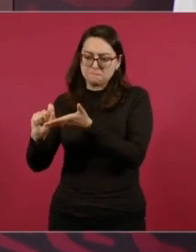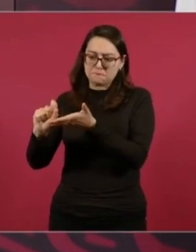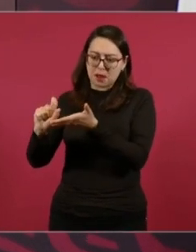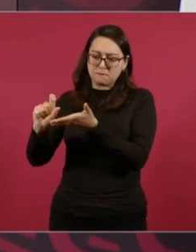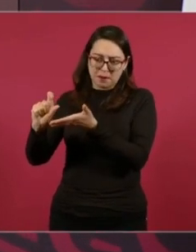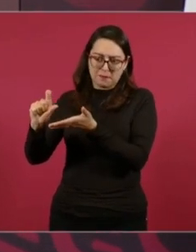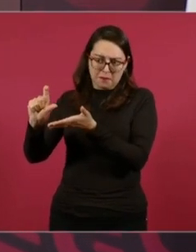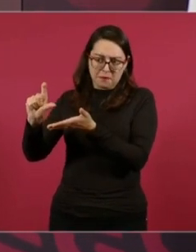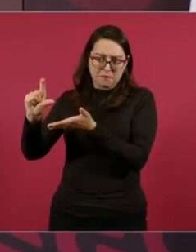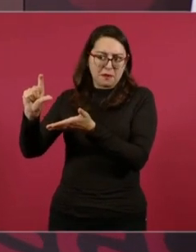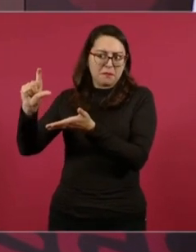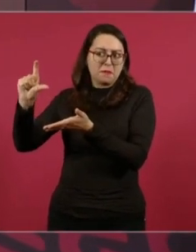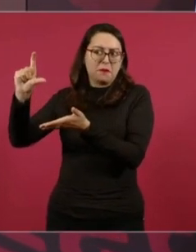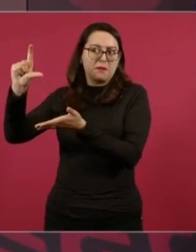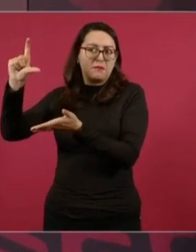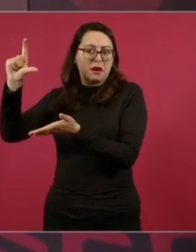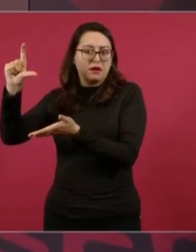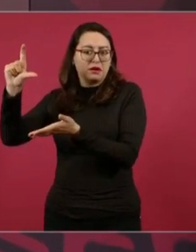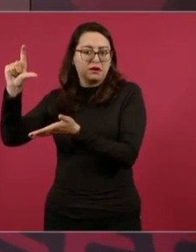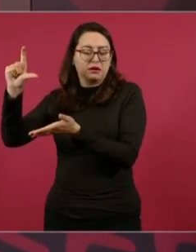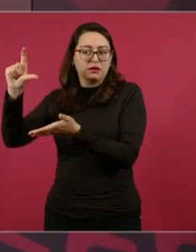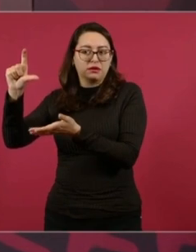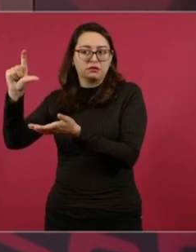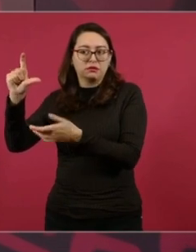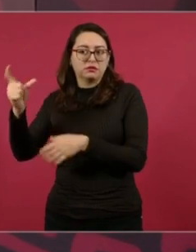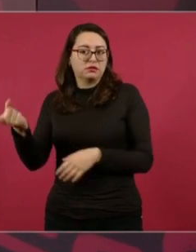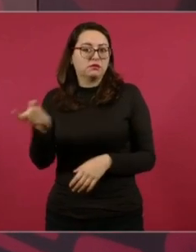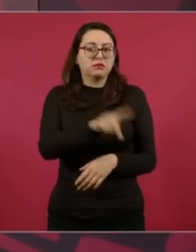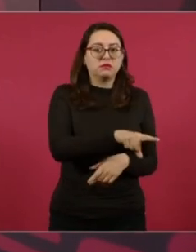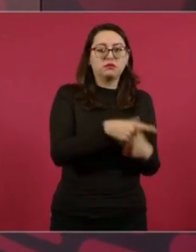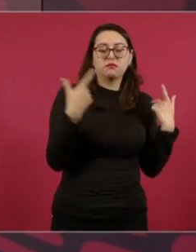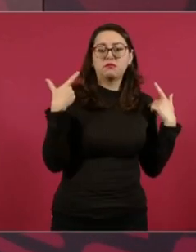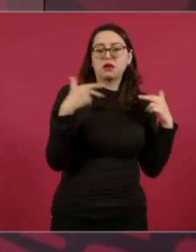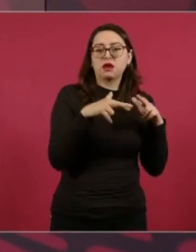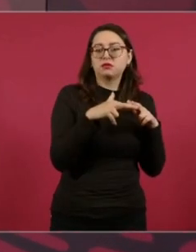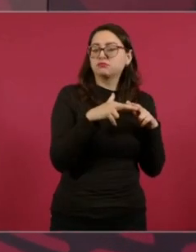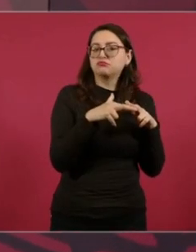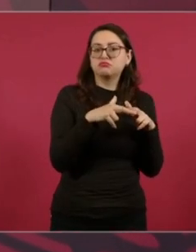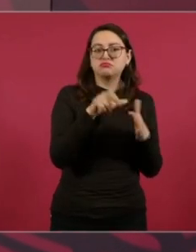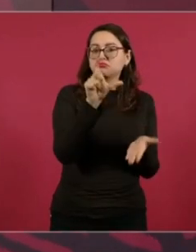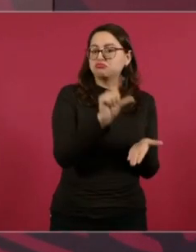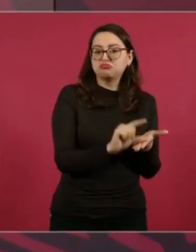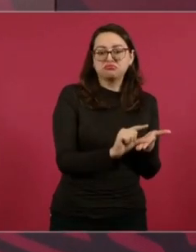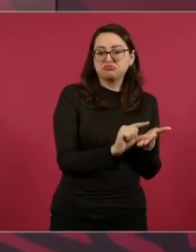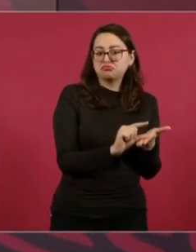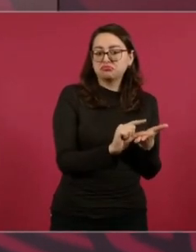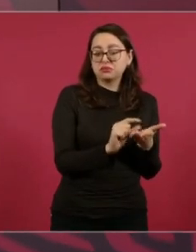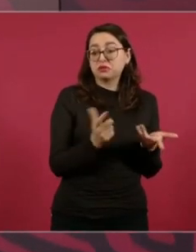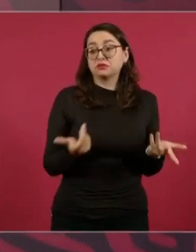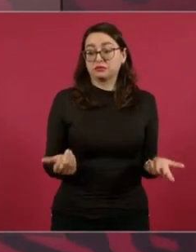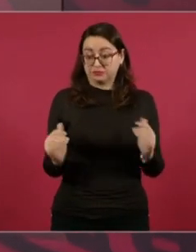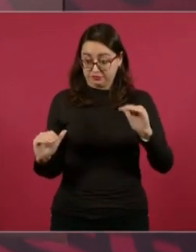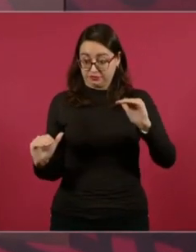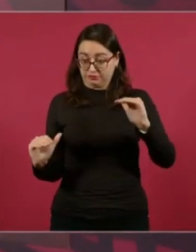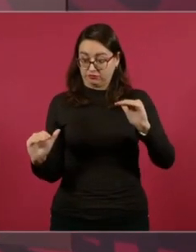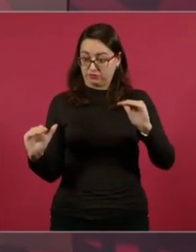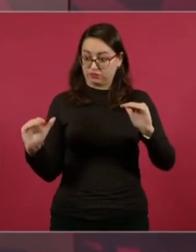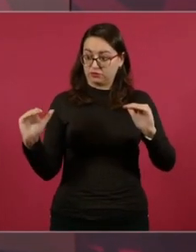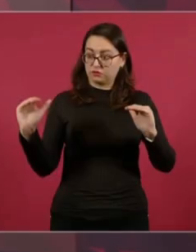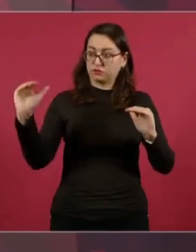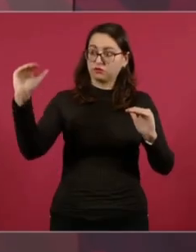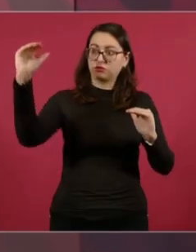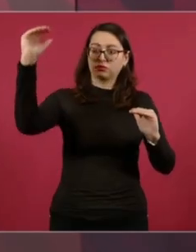se quedaron los maestros, muchos maestros, por abajo de lo que gana un trabajador en